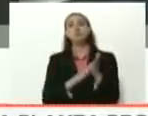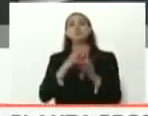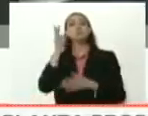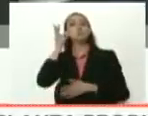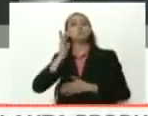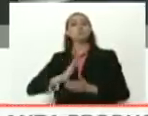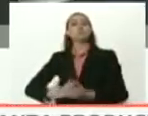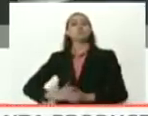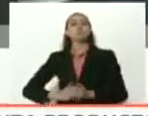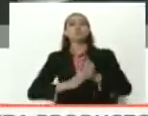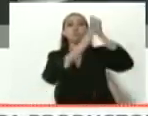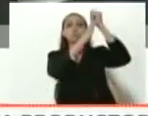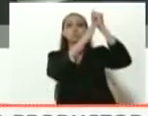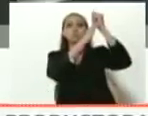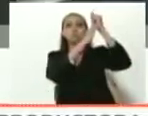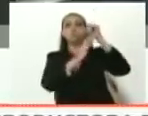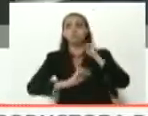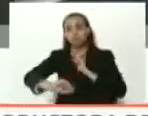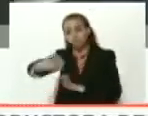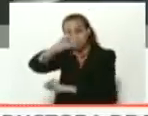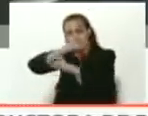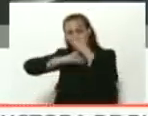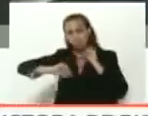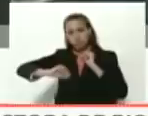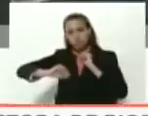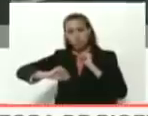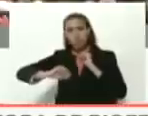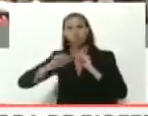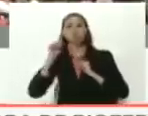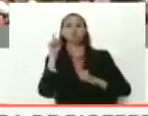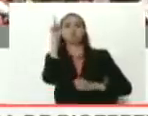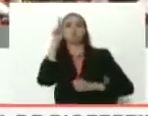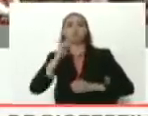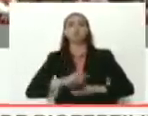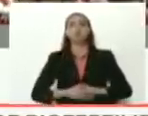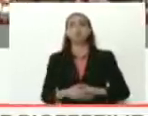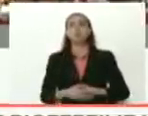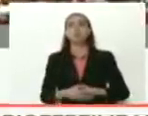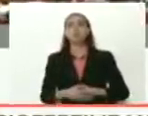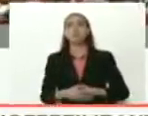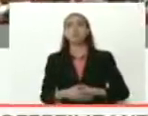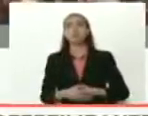mujer venezolana al frente de esta lucha contra ese imperialismo.